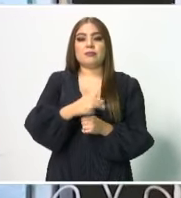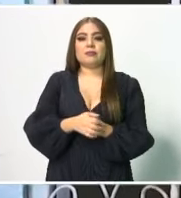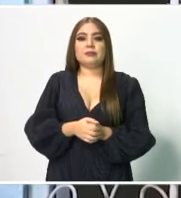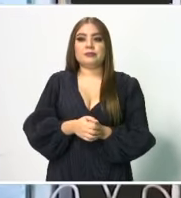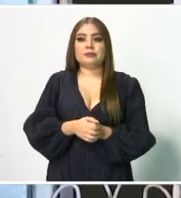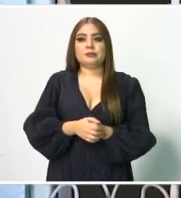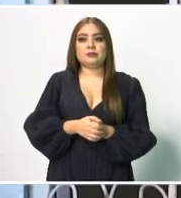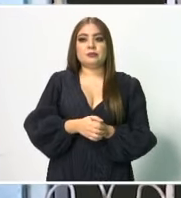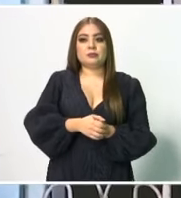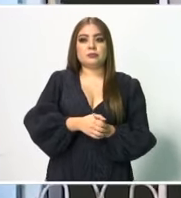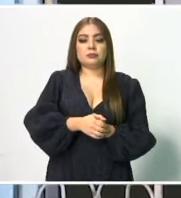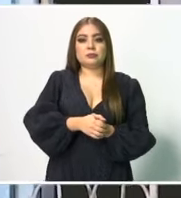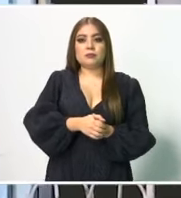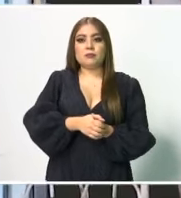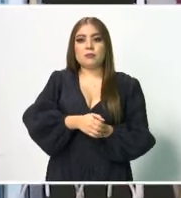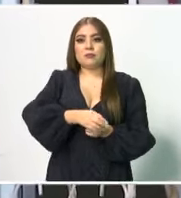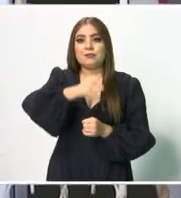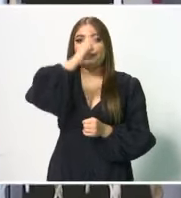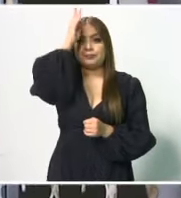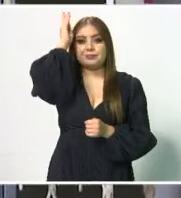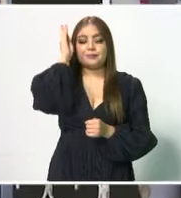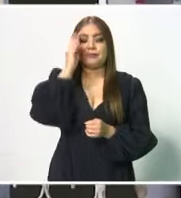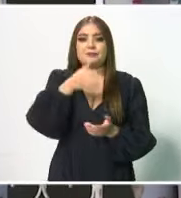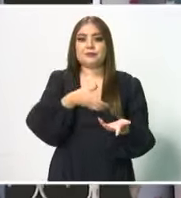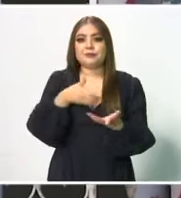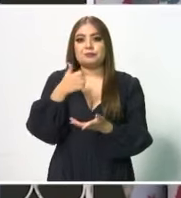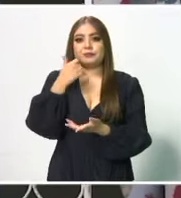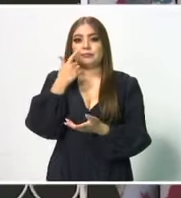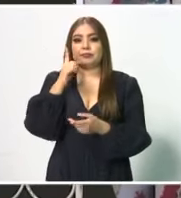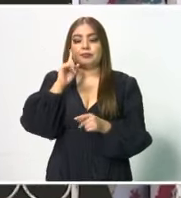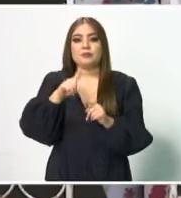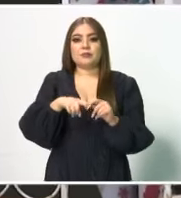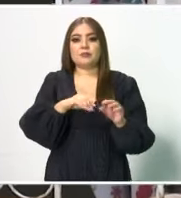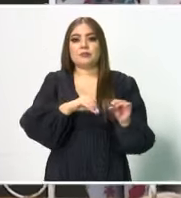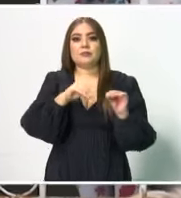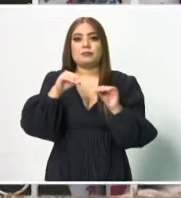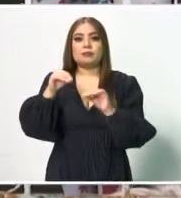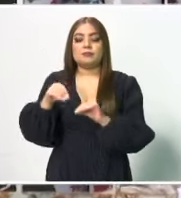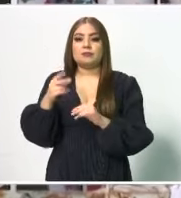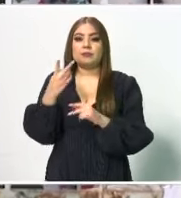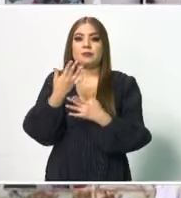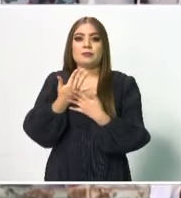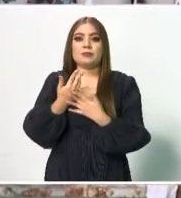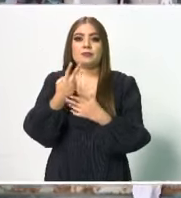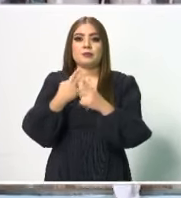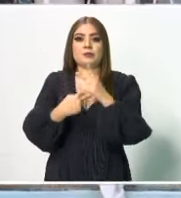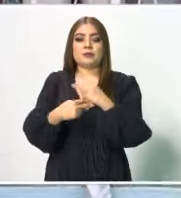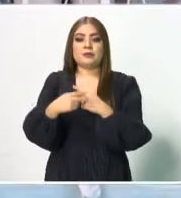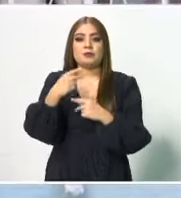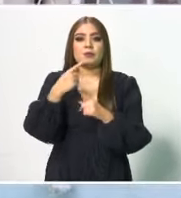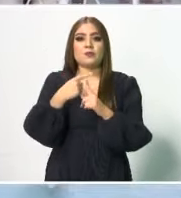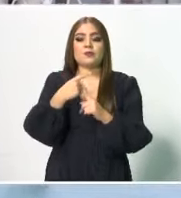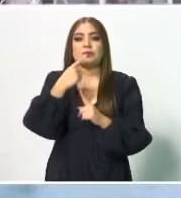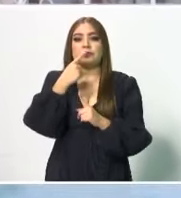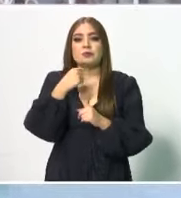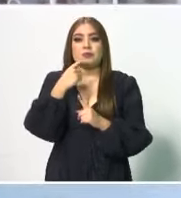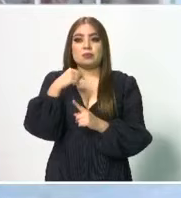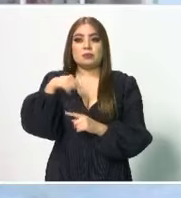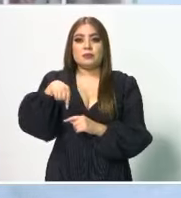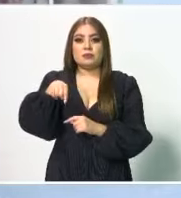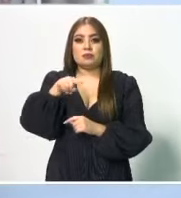no han querido moverlo de ese lugar, están esperando a que vengan los paramédicos para que lo revisen. Nos comentaban que el